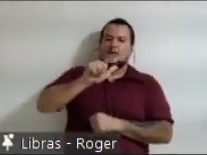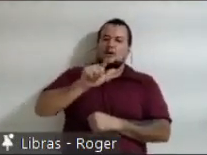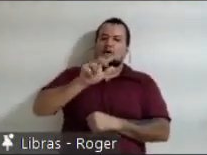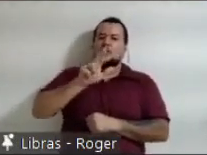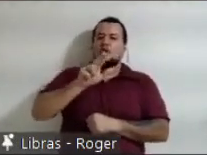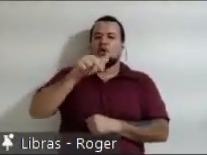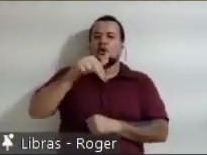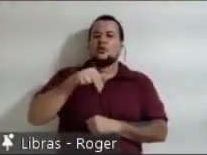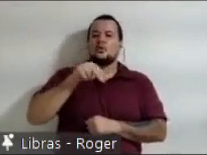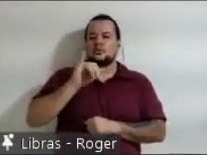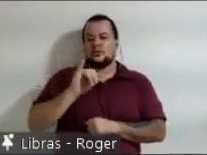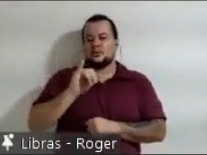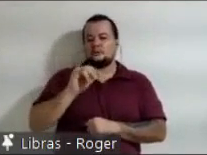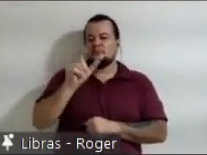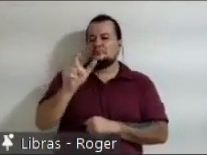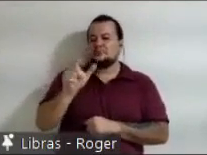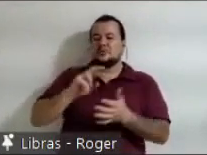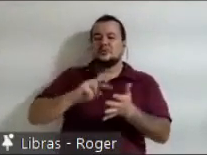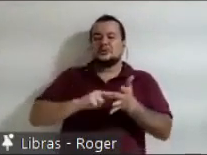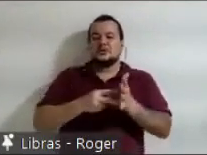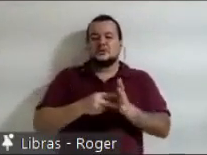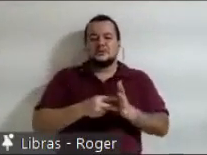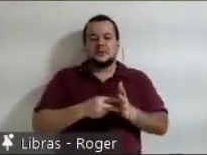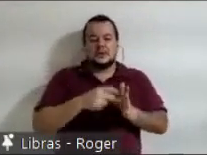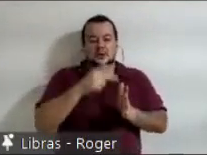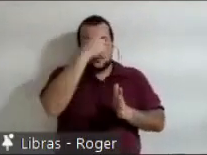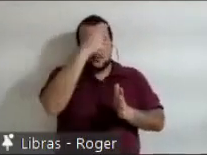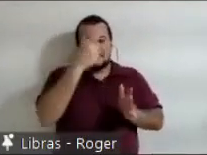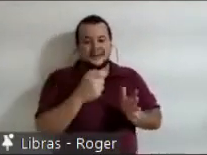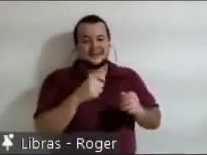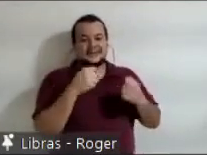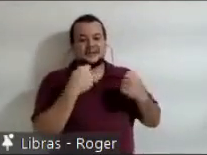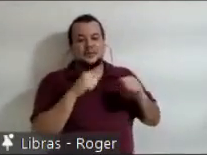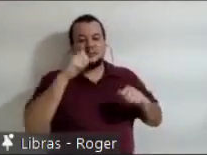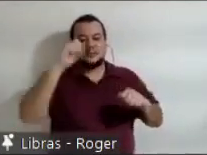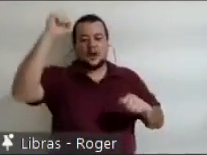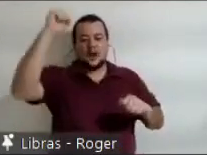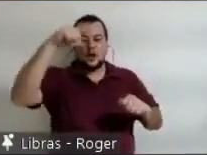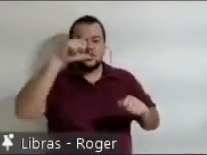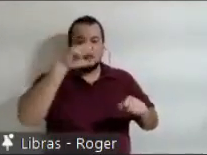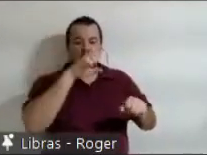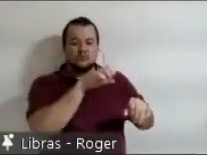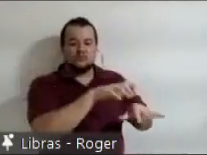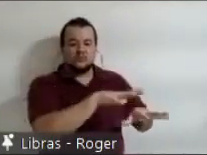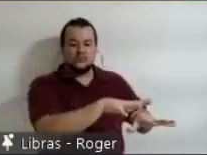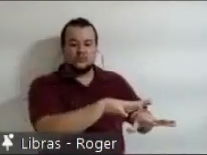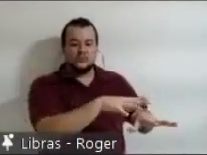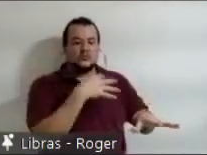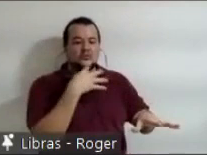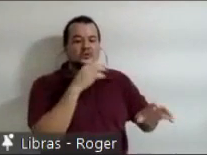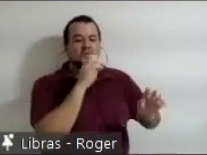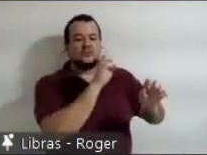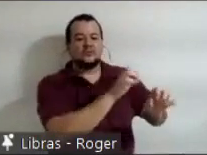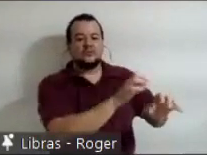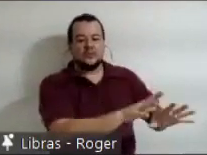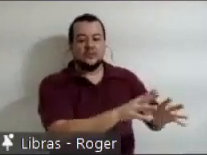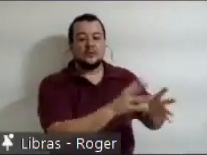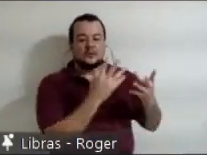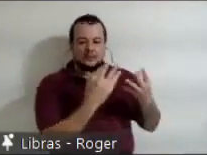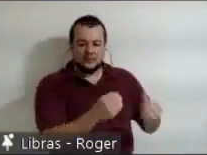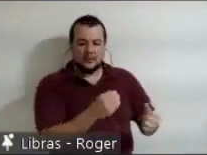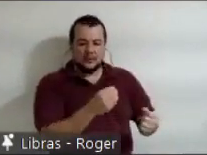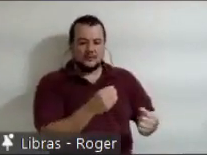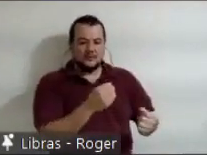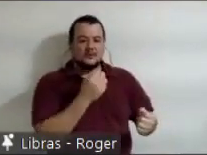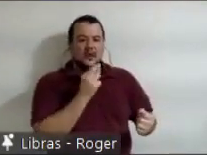iluminada y los vamos a iluminar con las respuestas del pasado que horror